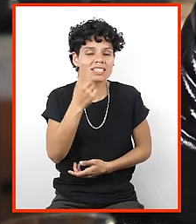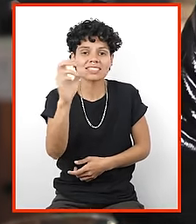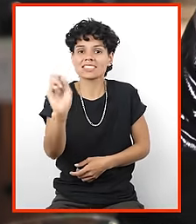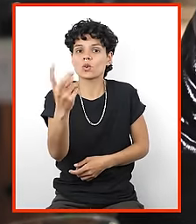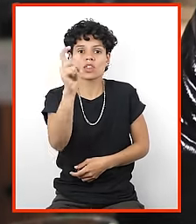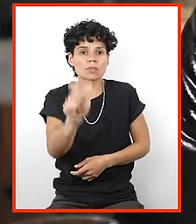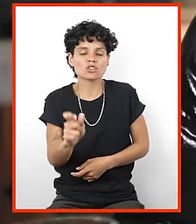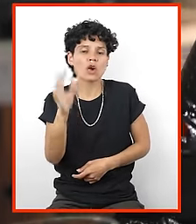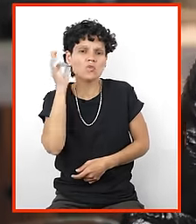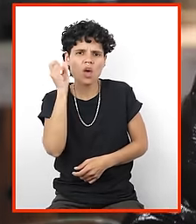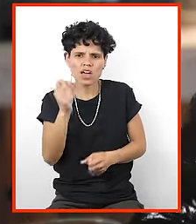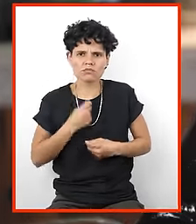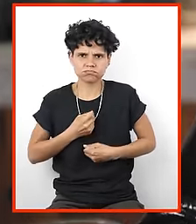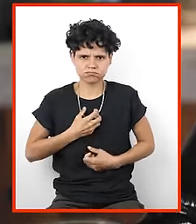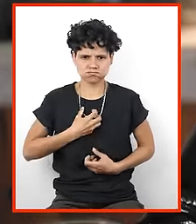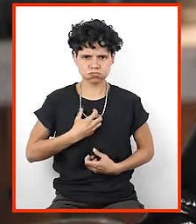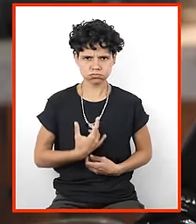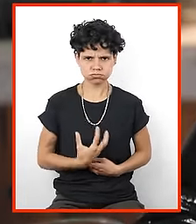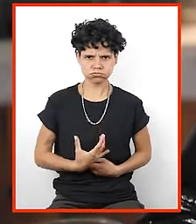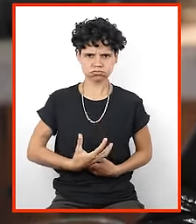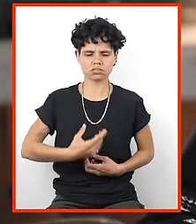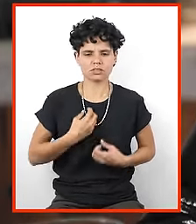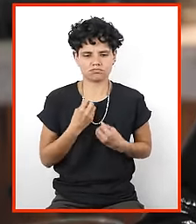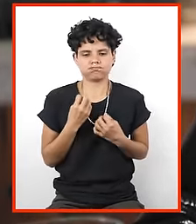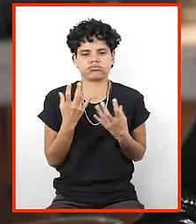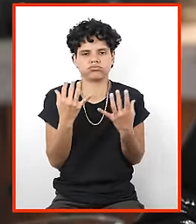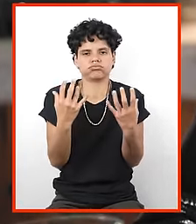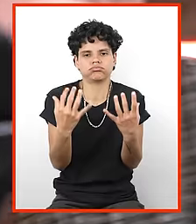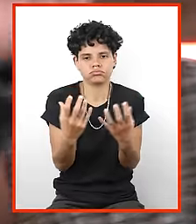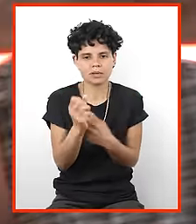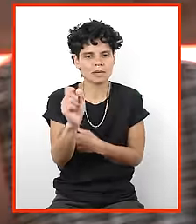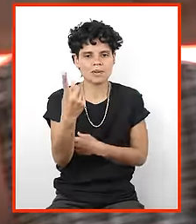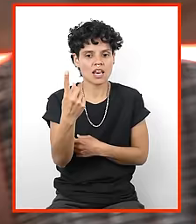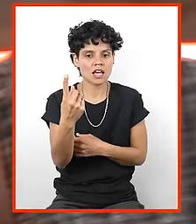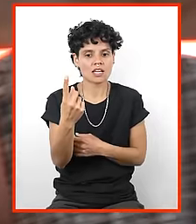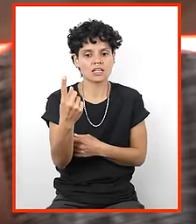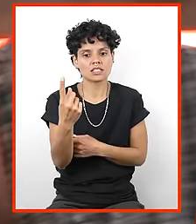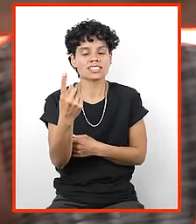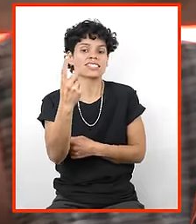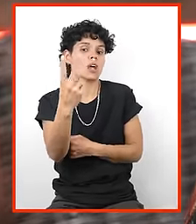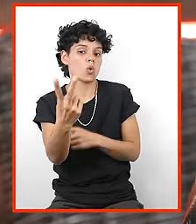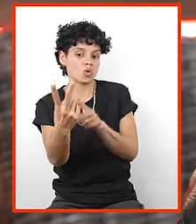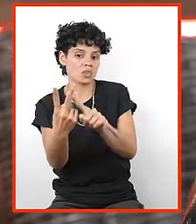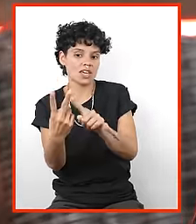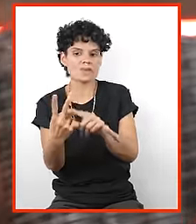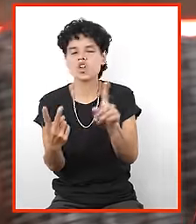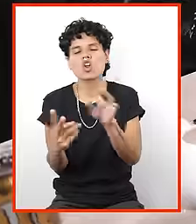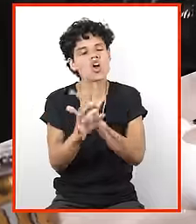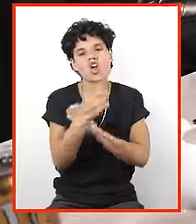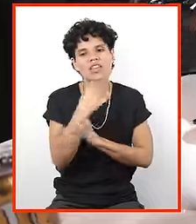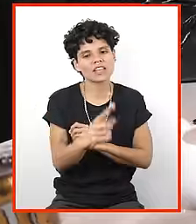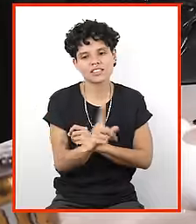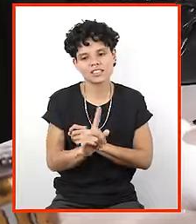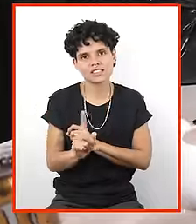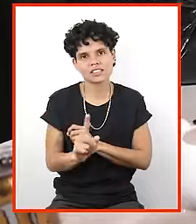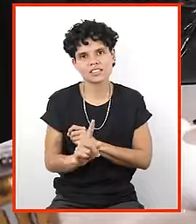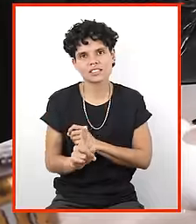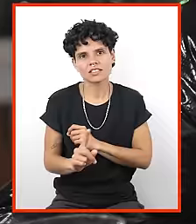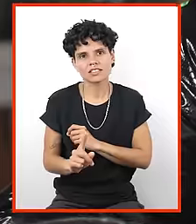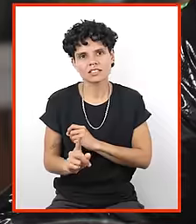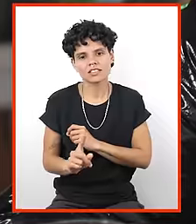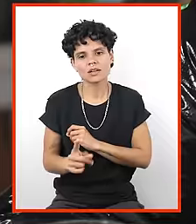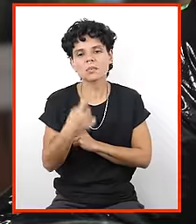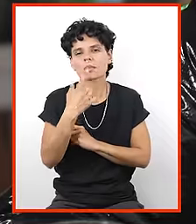conozco mujer con este talento oculto? No, es primera, ojo. Porque nadie lo dice. Es que algo que no está bien, se